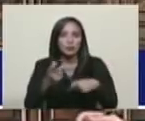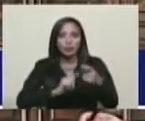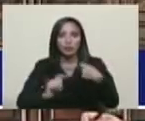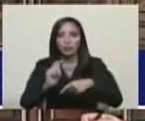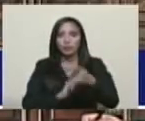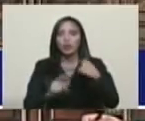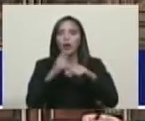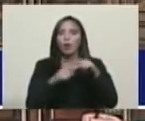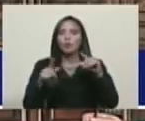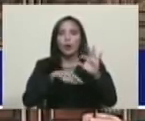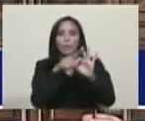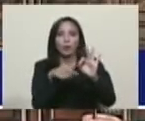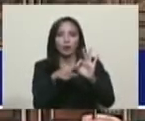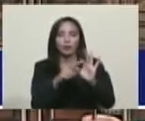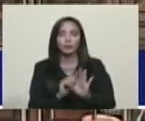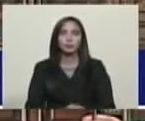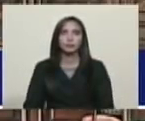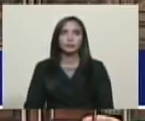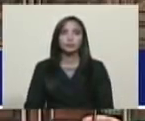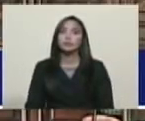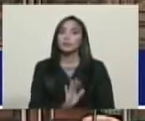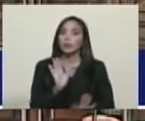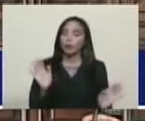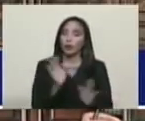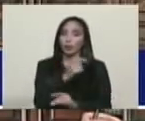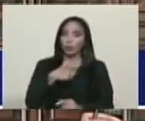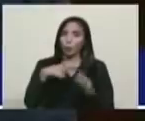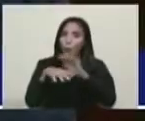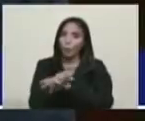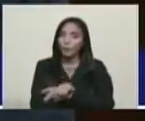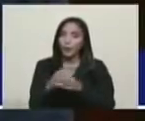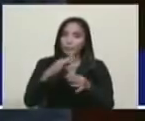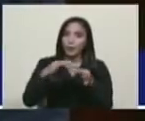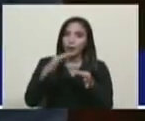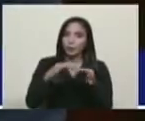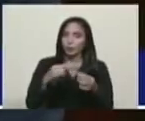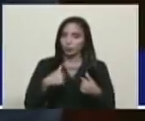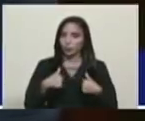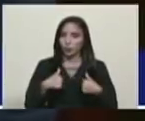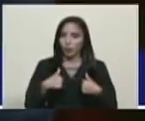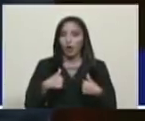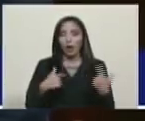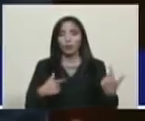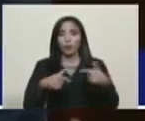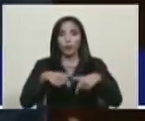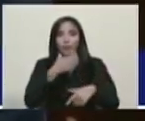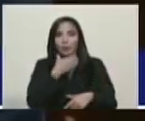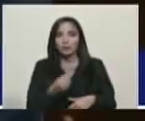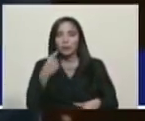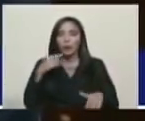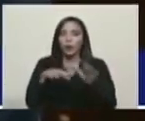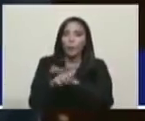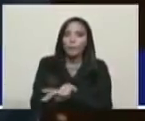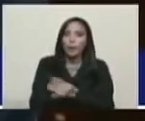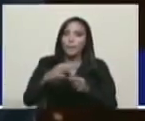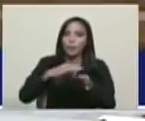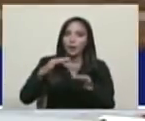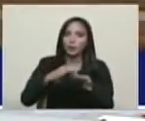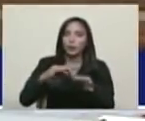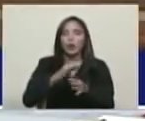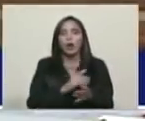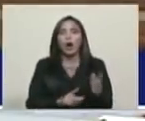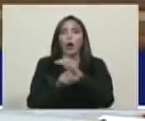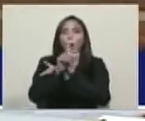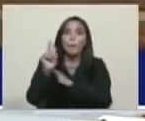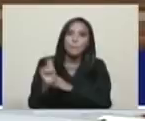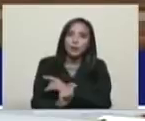convertible. Quiere decir que el petro que yo tengo, que me compré con mis aguinaldos, invertí un mes de